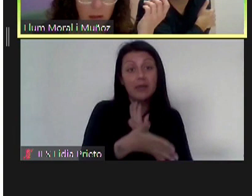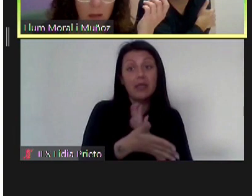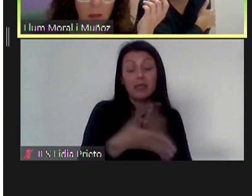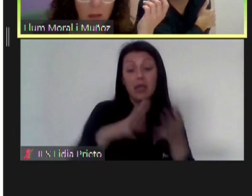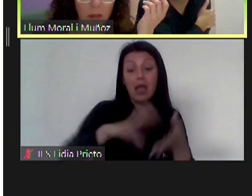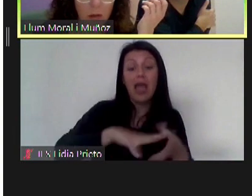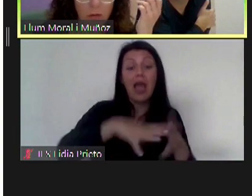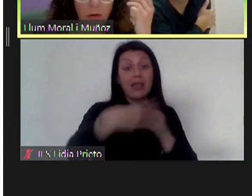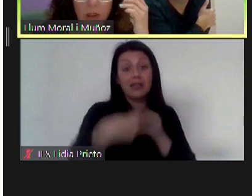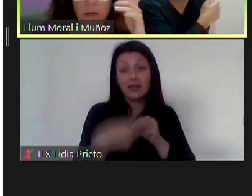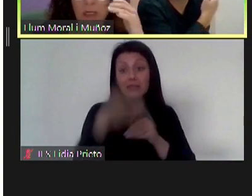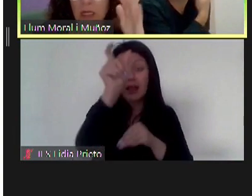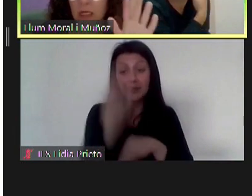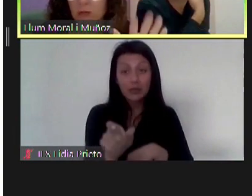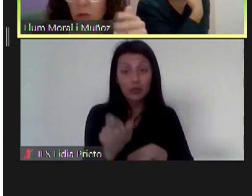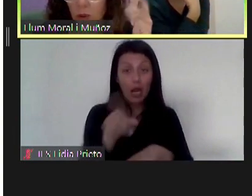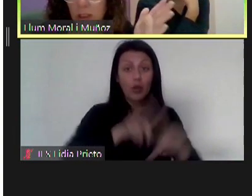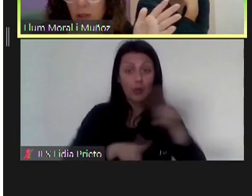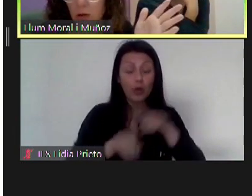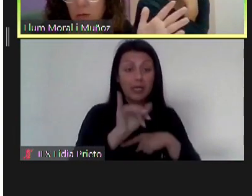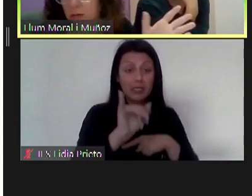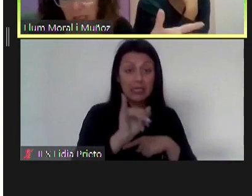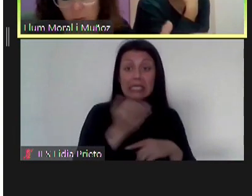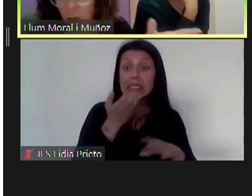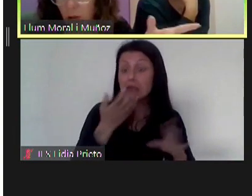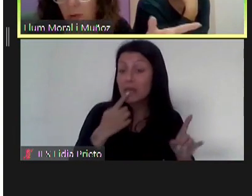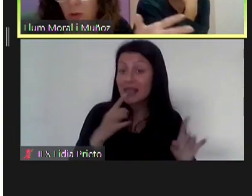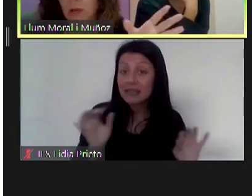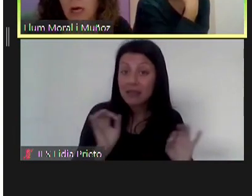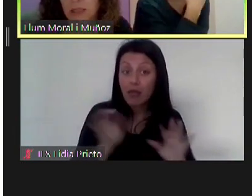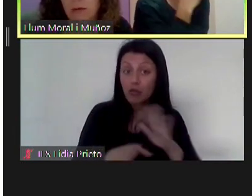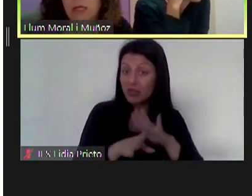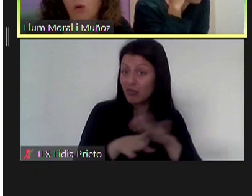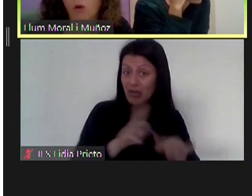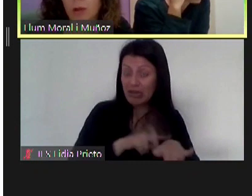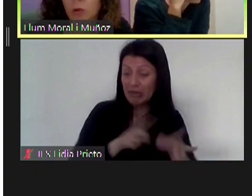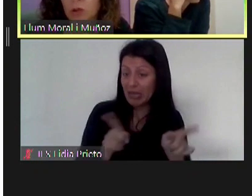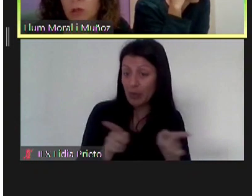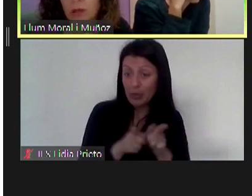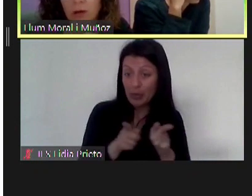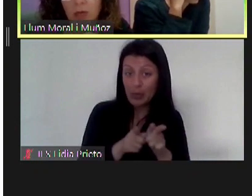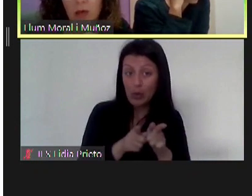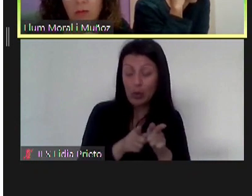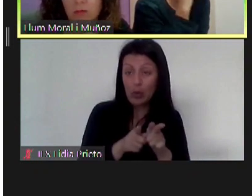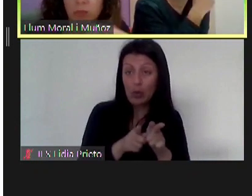lenguaje. Yo, si no me decís, yo voy siguiendo, queda poquito, pero sí, a ver si luego